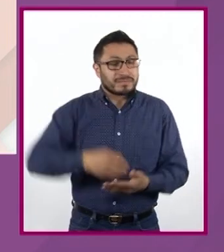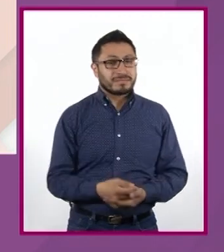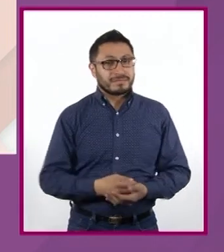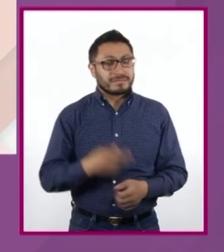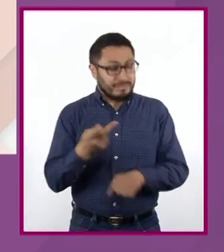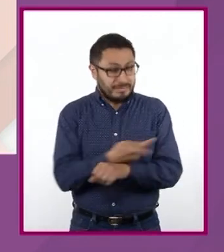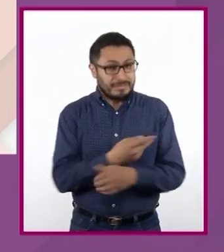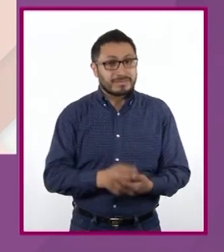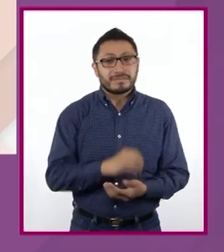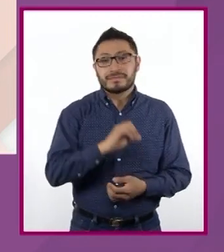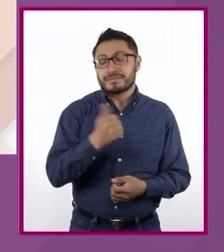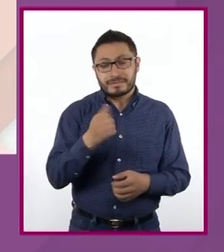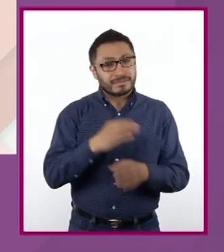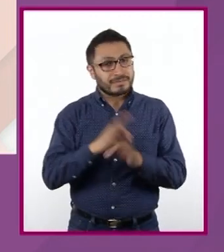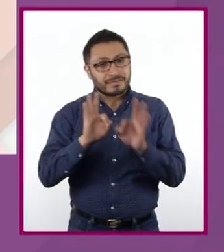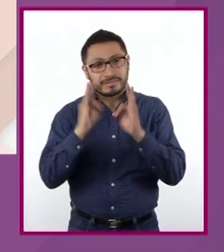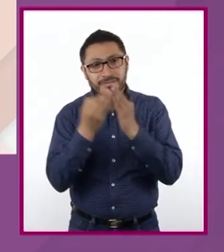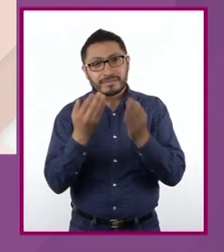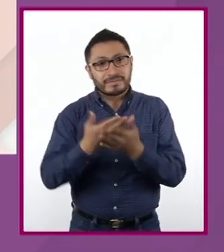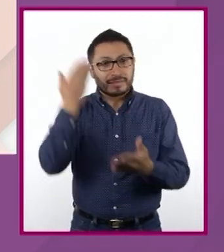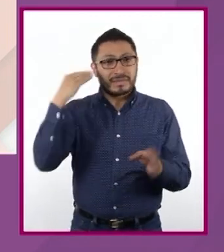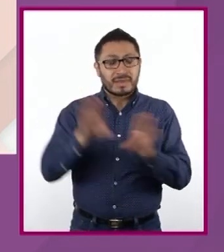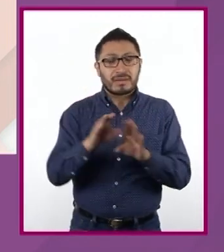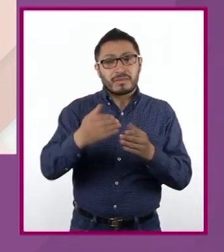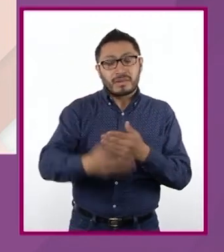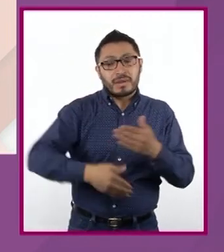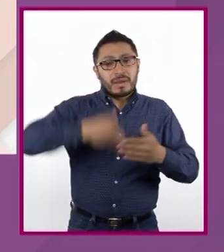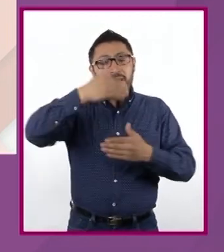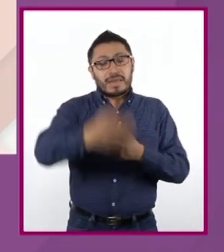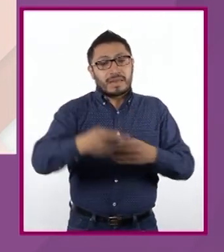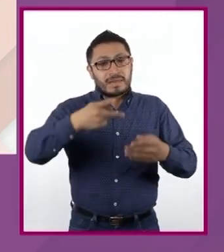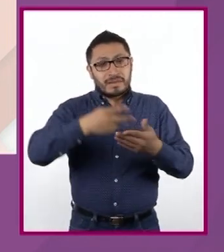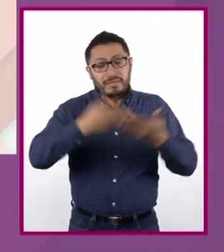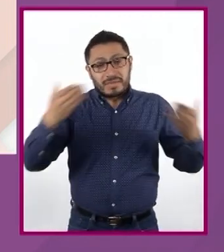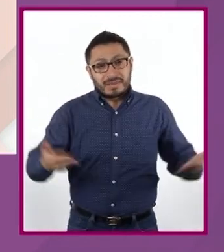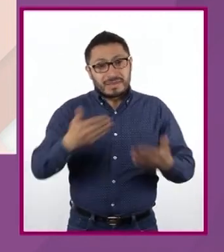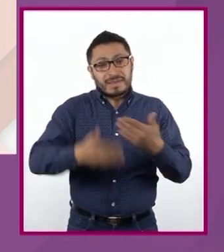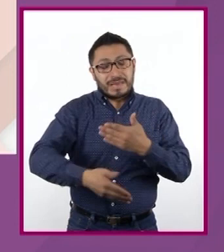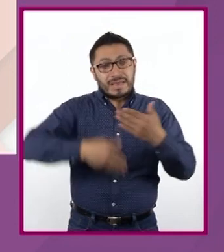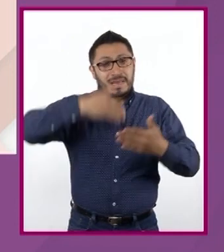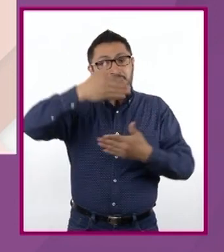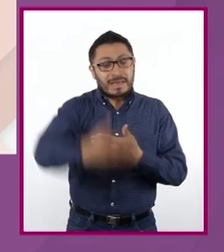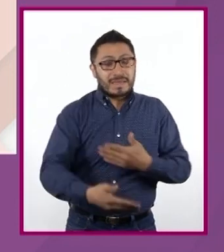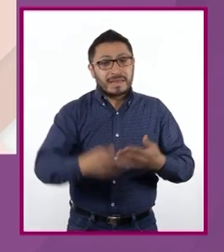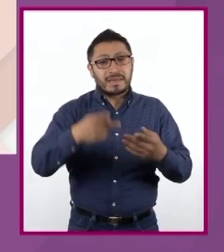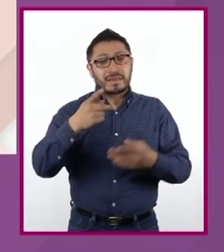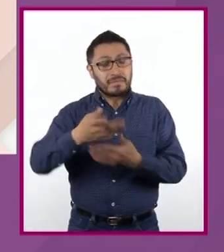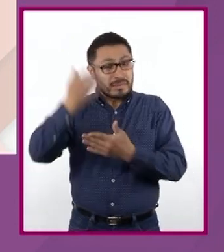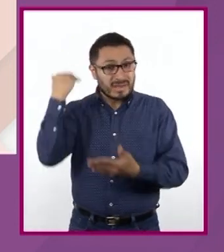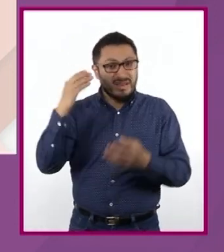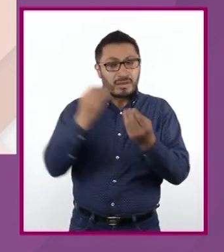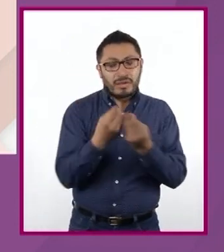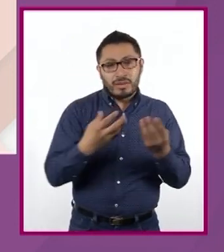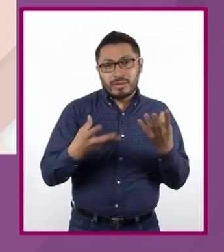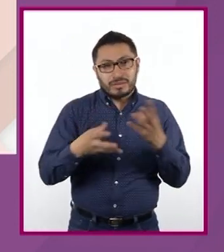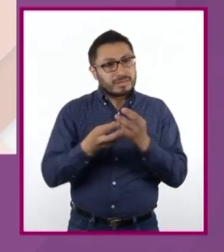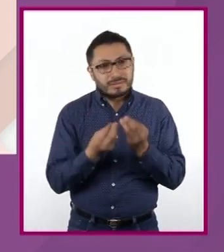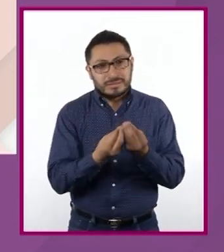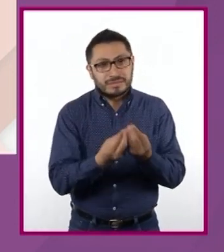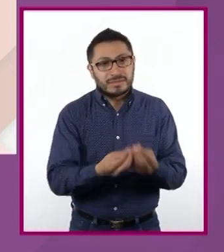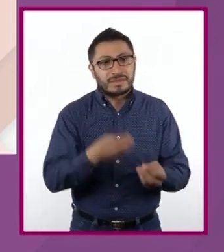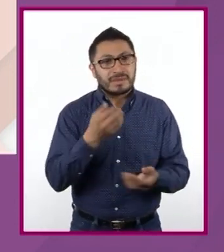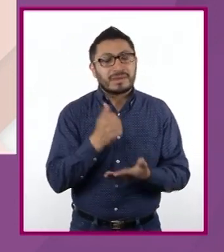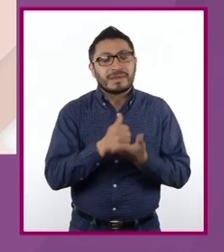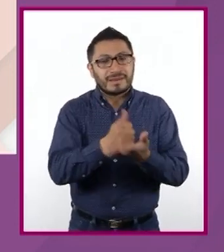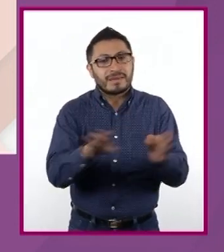las otras formas del pasado como el antepresente, el antepretérito o el pretérito del subjuntivo, que les